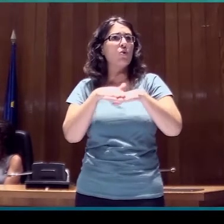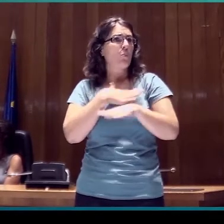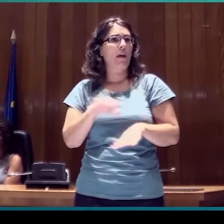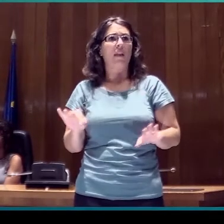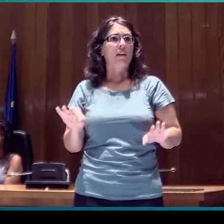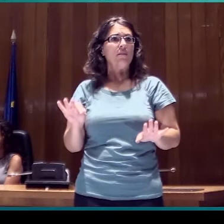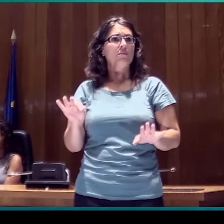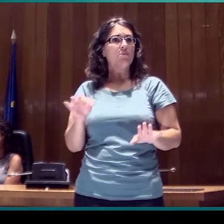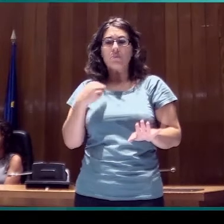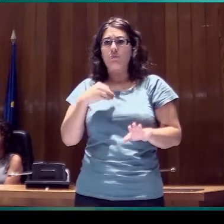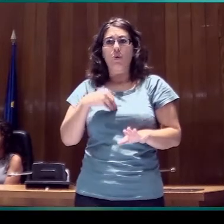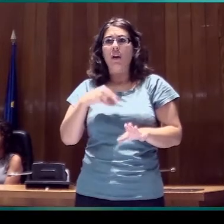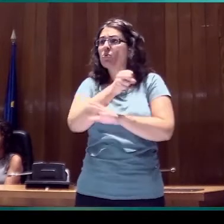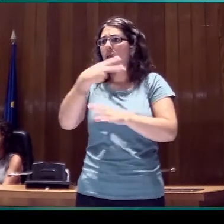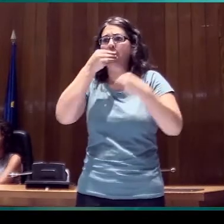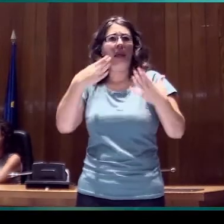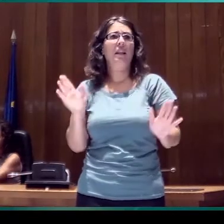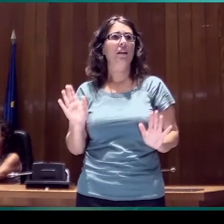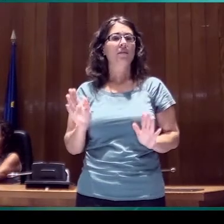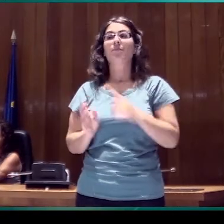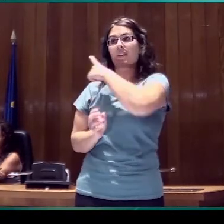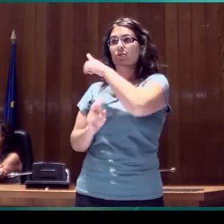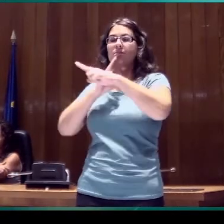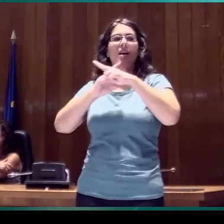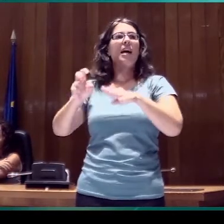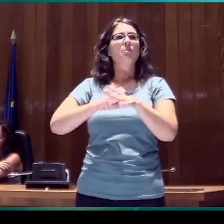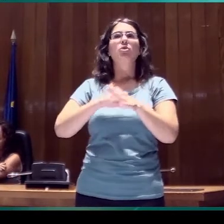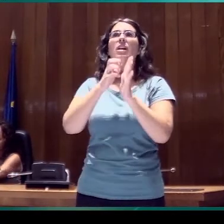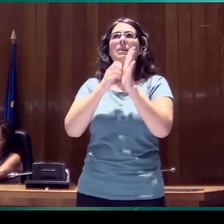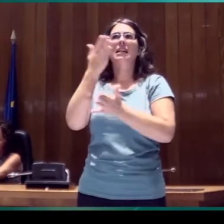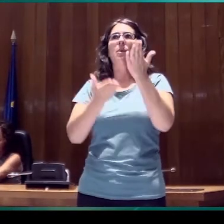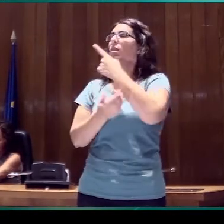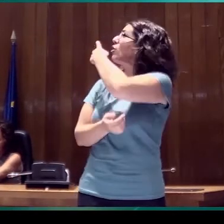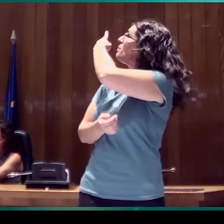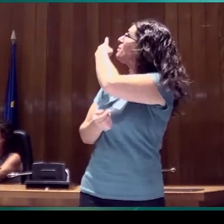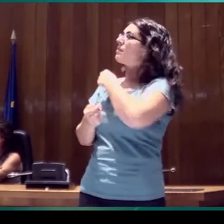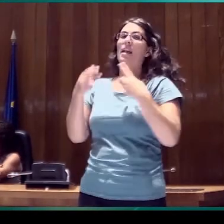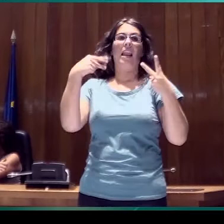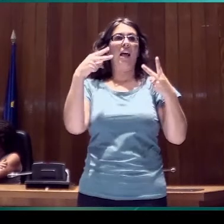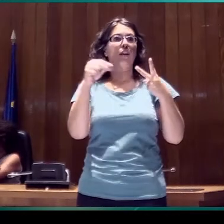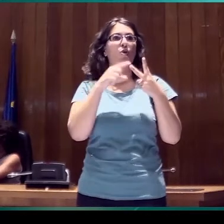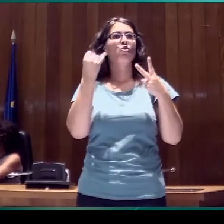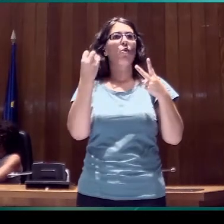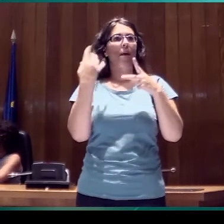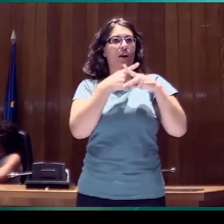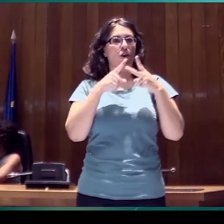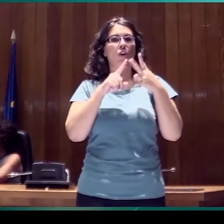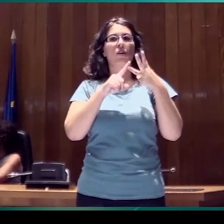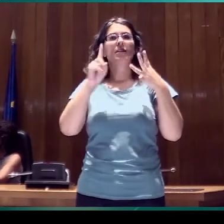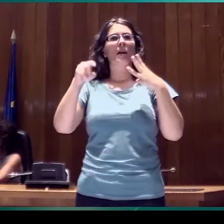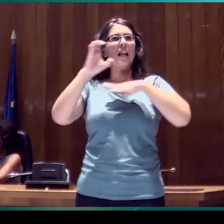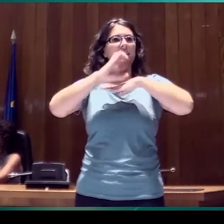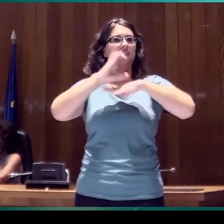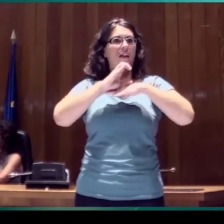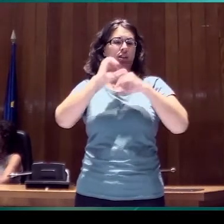Estos son los aspectos gramaticales que evalúa. Negación, número de distribución, clasificadores de